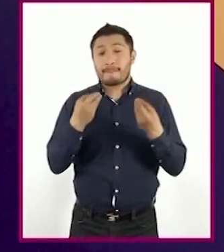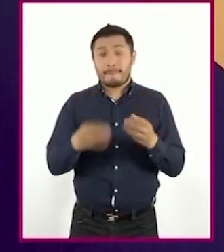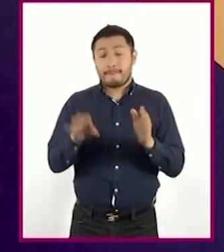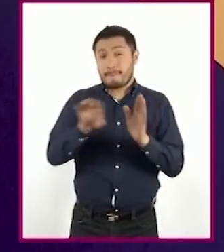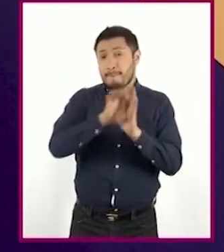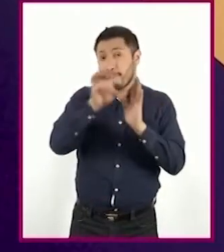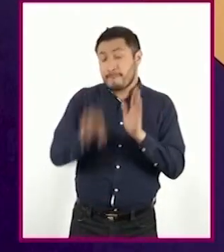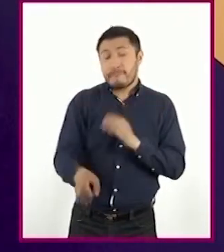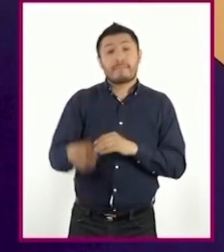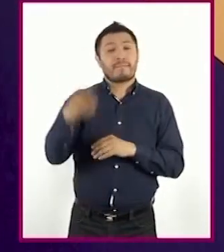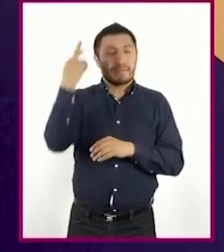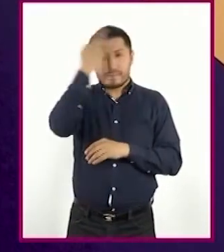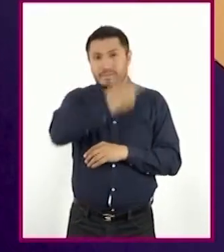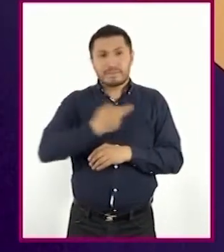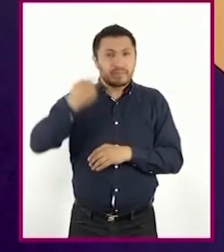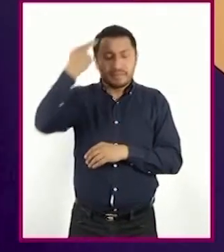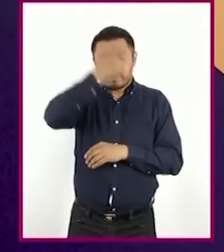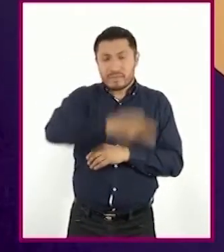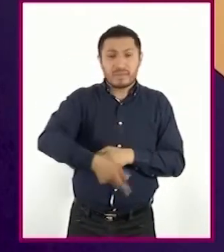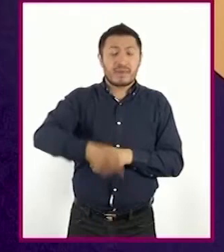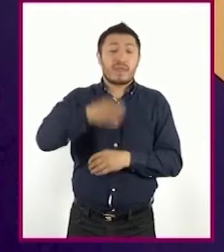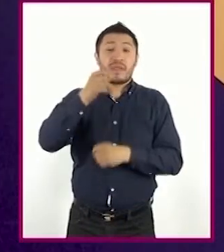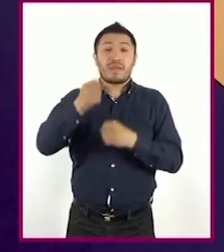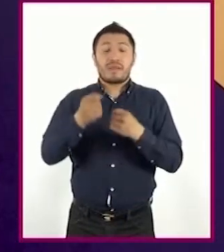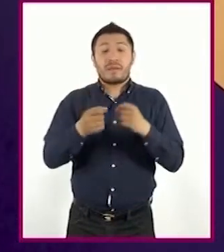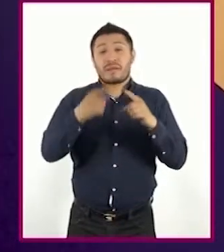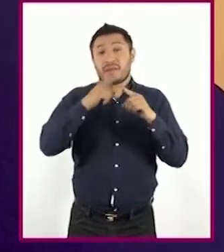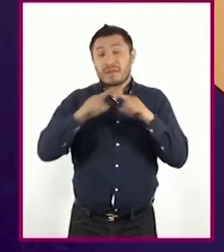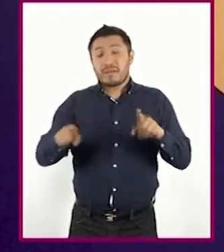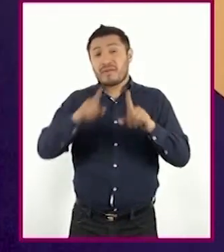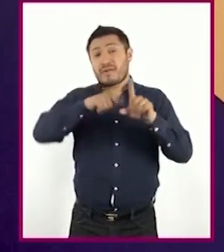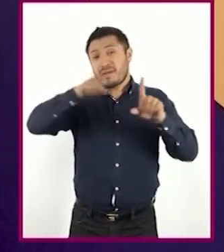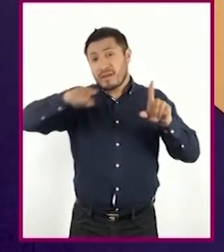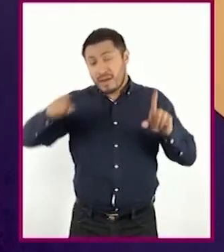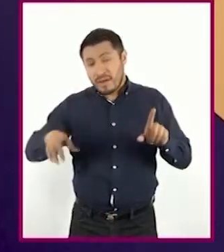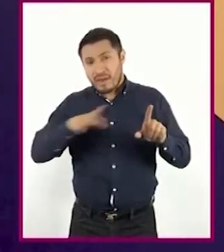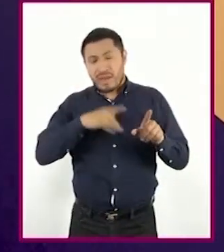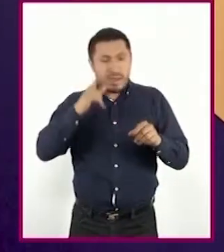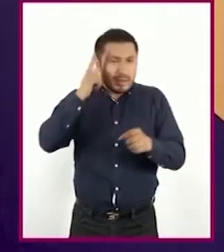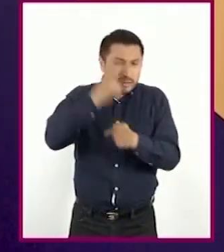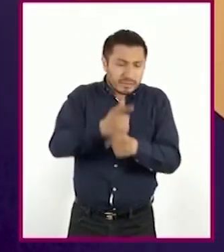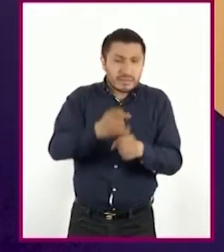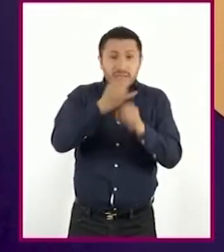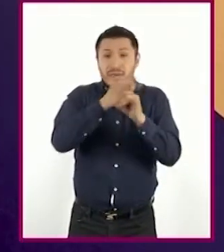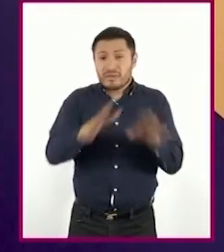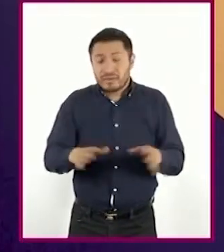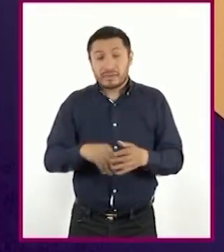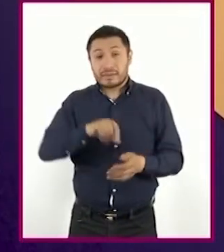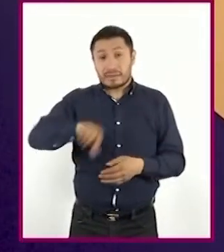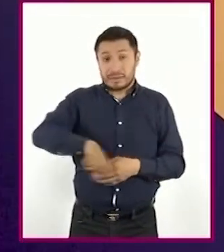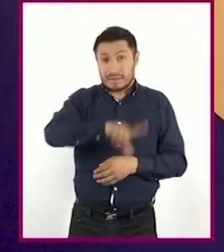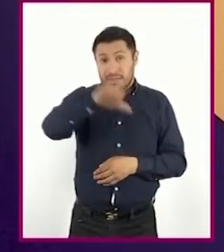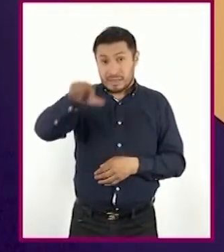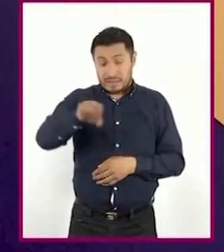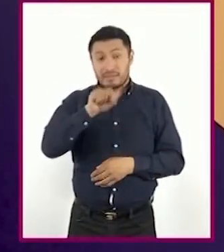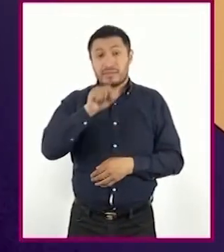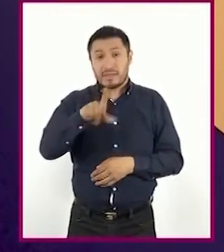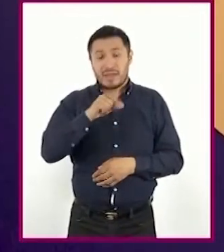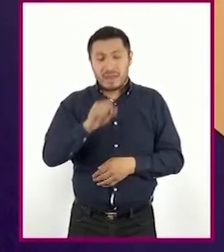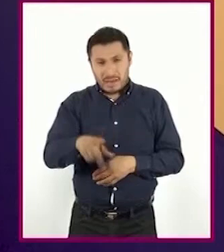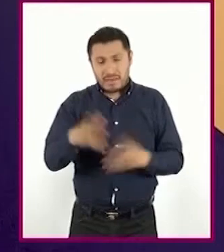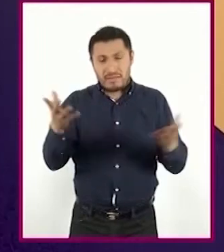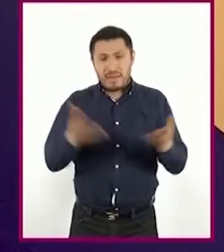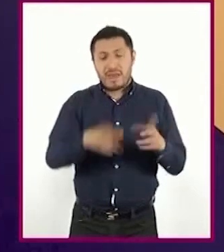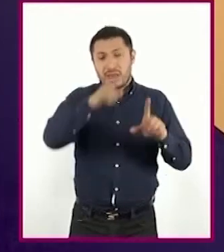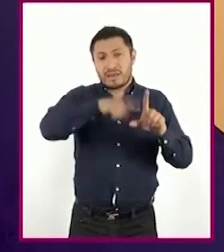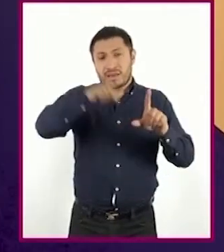Primero, interpretamos lo que dicen algunas gráficas, obteniendo información de ellas. Después, aprendimos a elaborar una